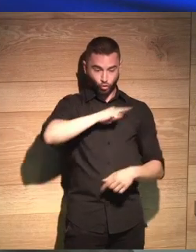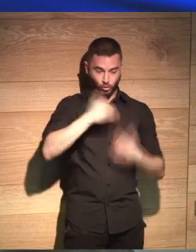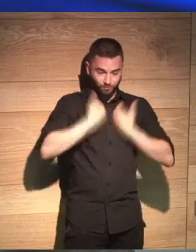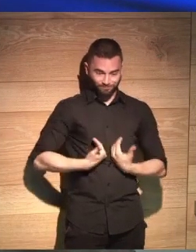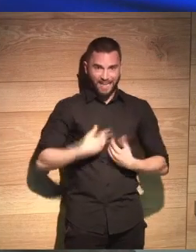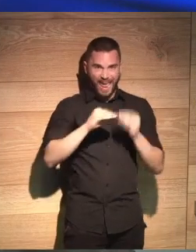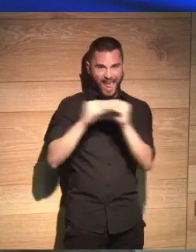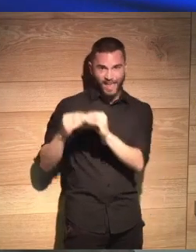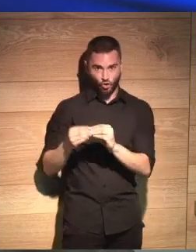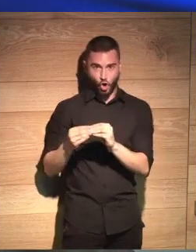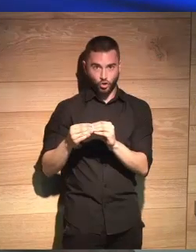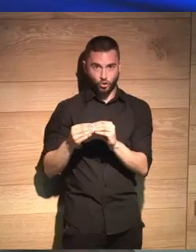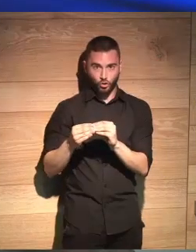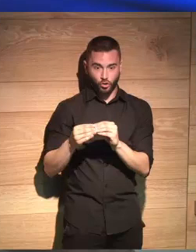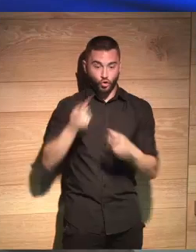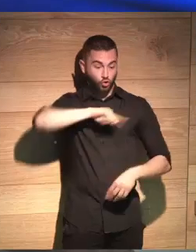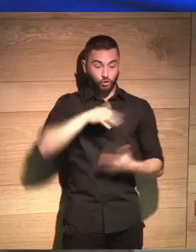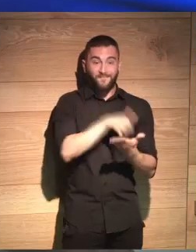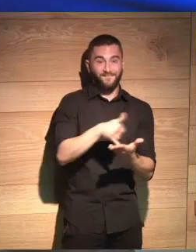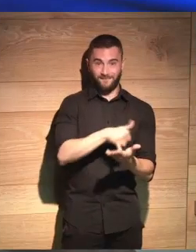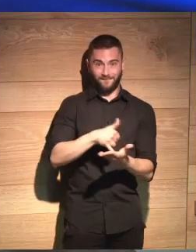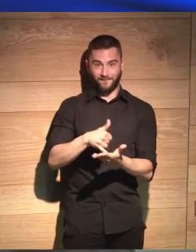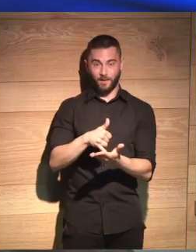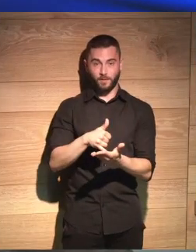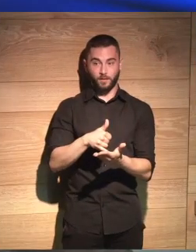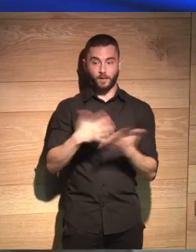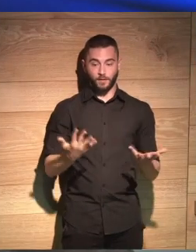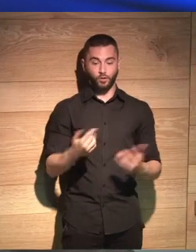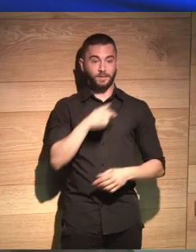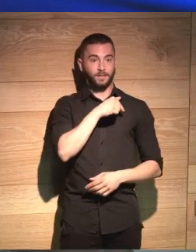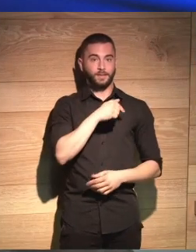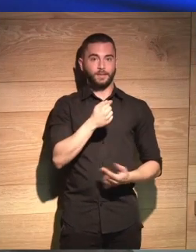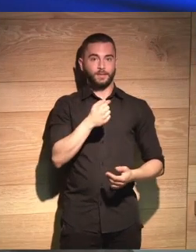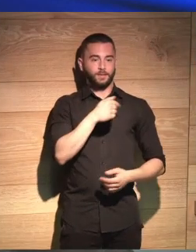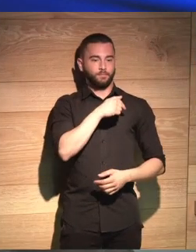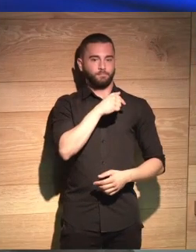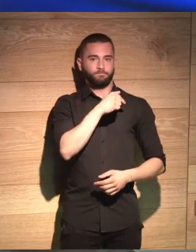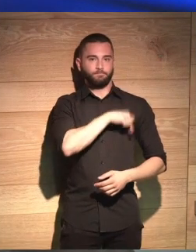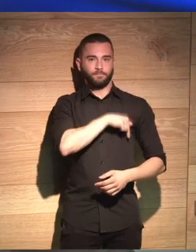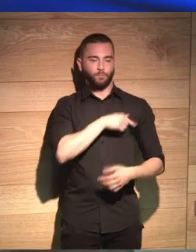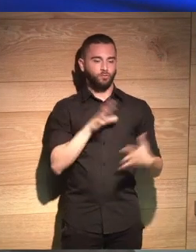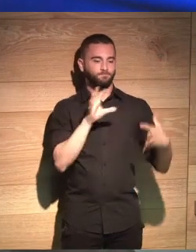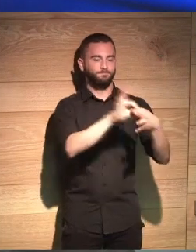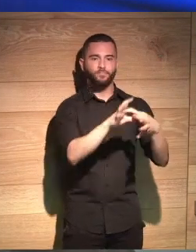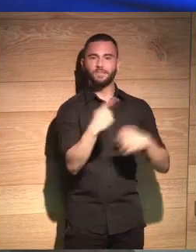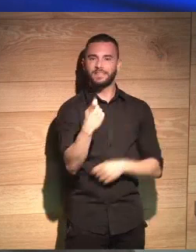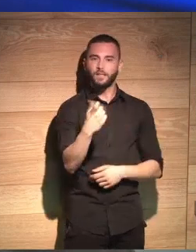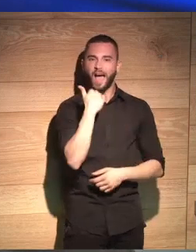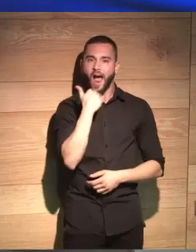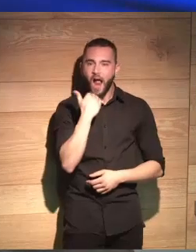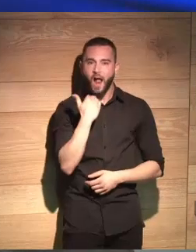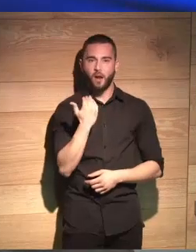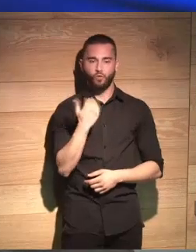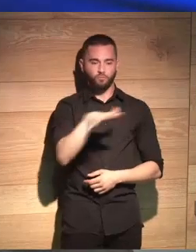nos convierte en seres tan vulnerables que necesitamos asirnos a algo, documentar nuestro paso